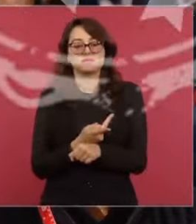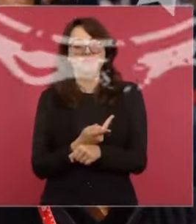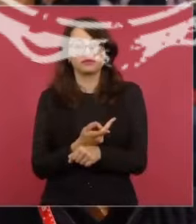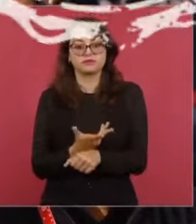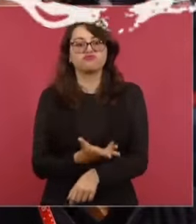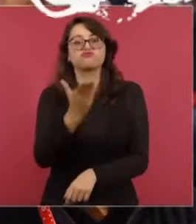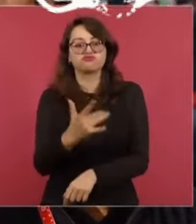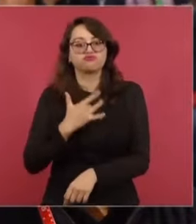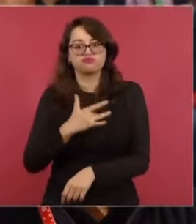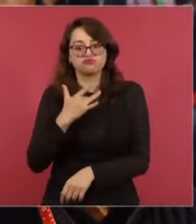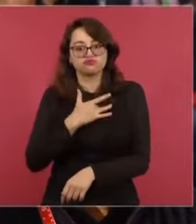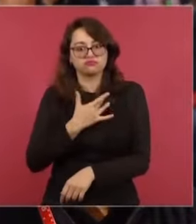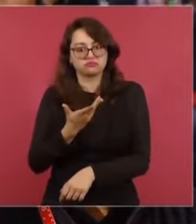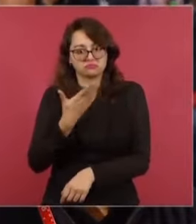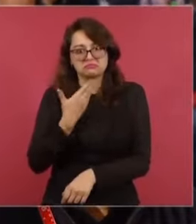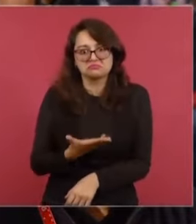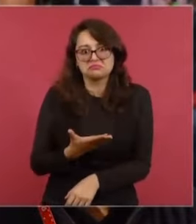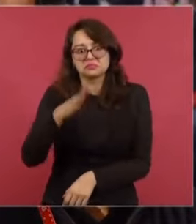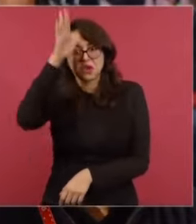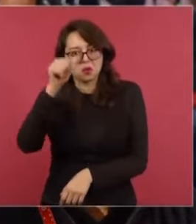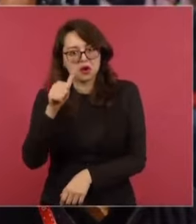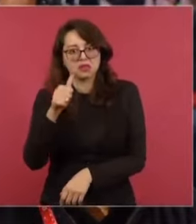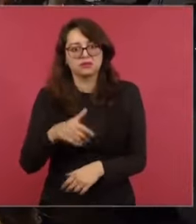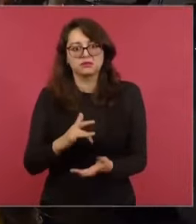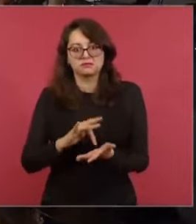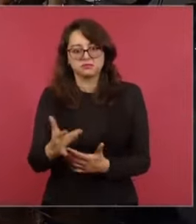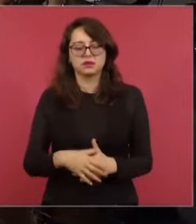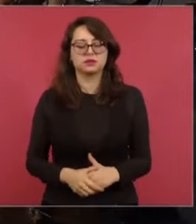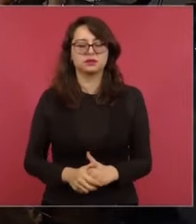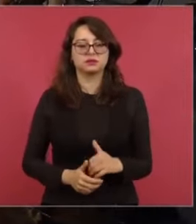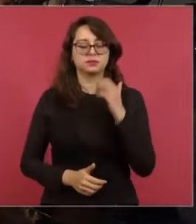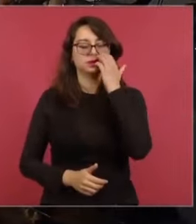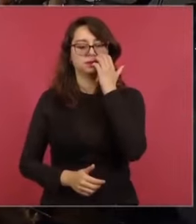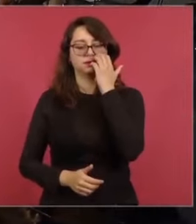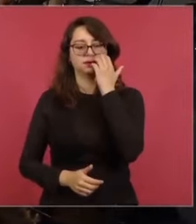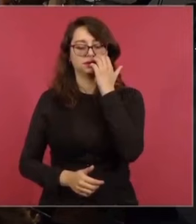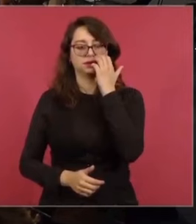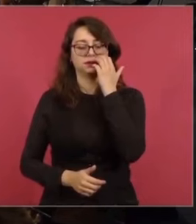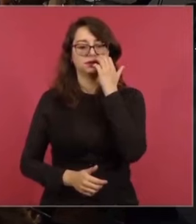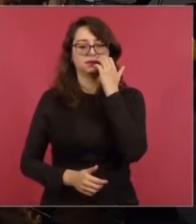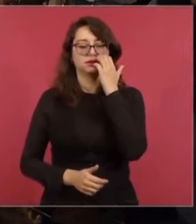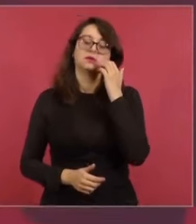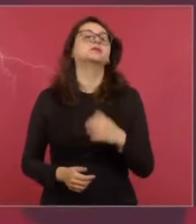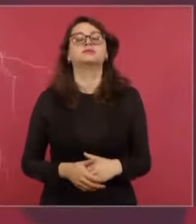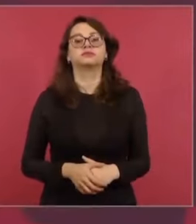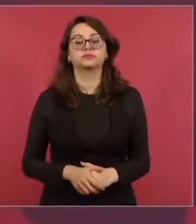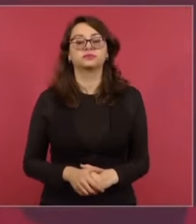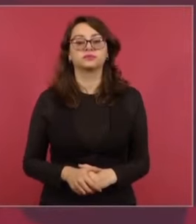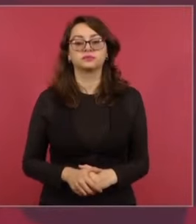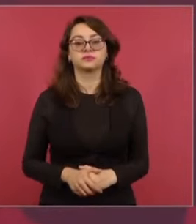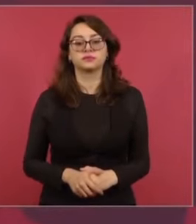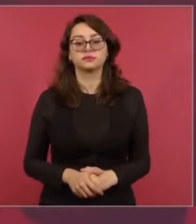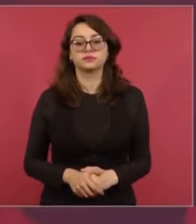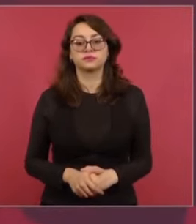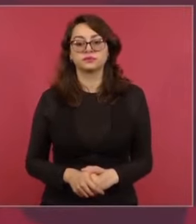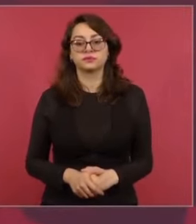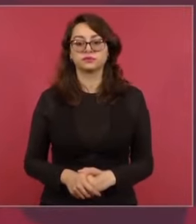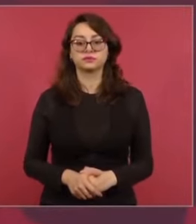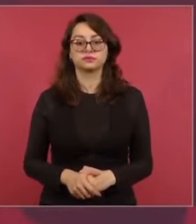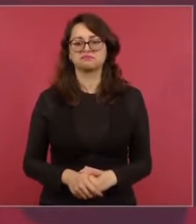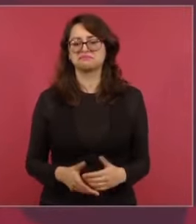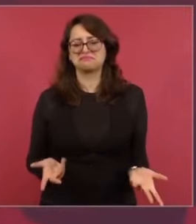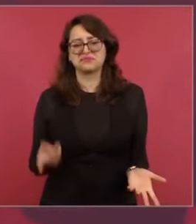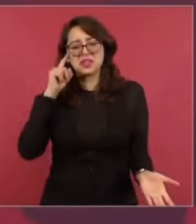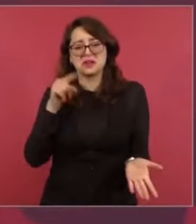¿Y estaría usted de acuerdo en que asistiese a la sede del Senado de la República, presidente? Gracias. Pues yo pienso que no hace falta, ¿eh? Y que es